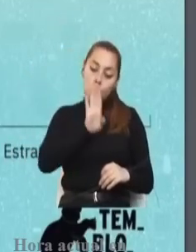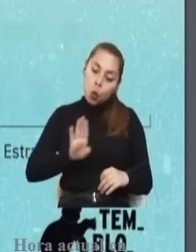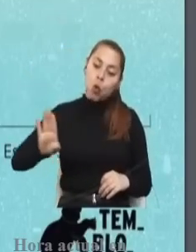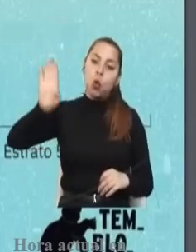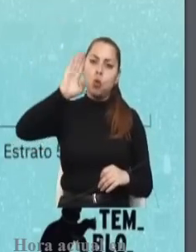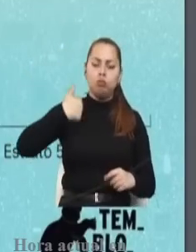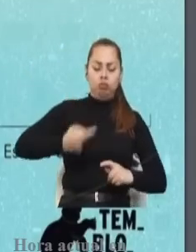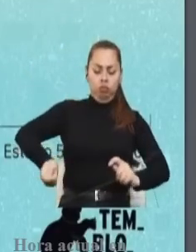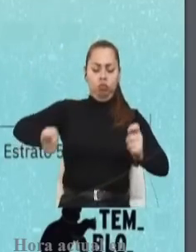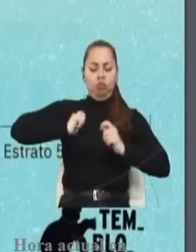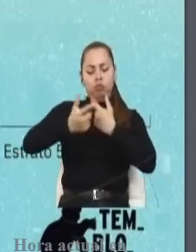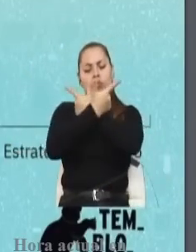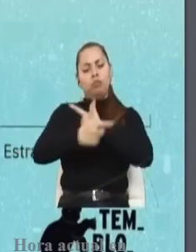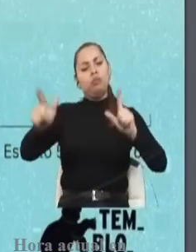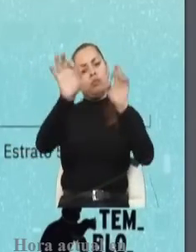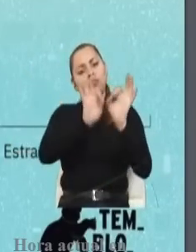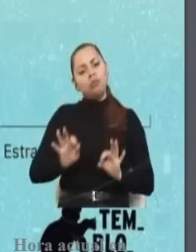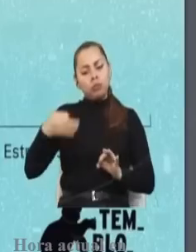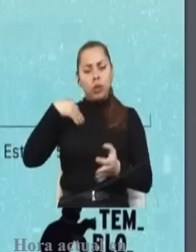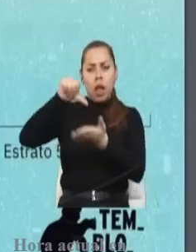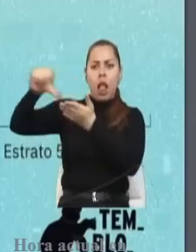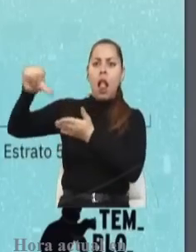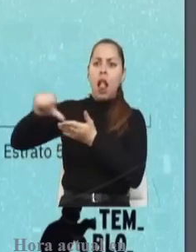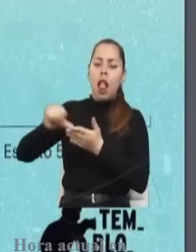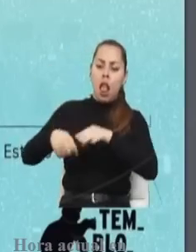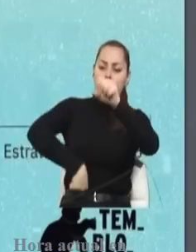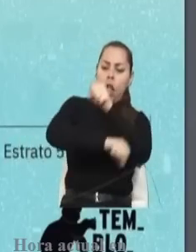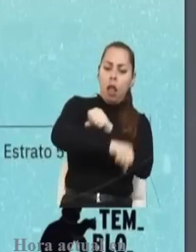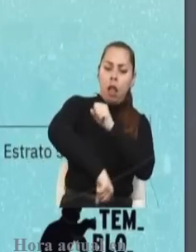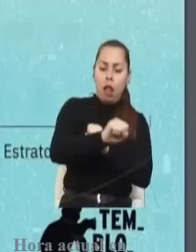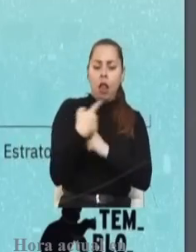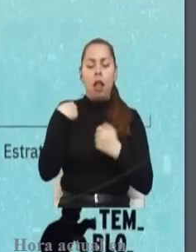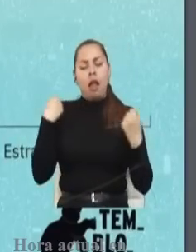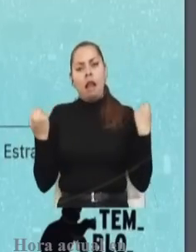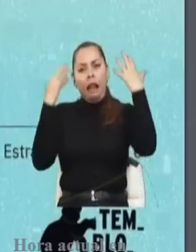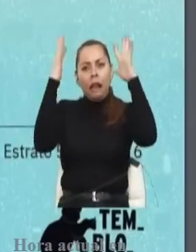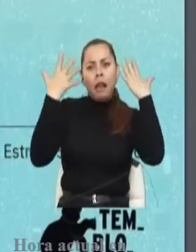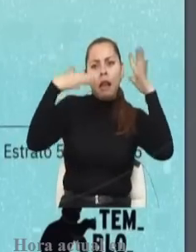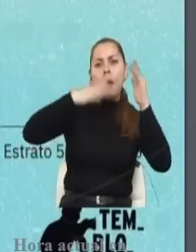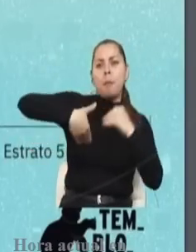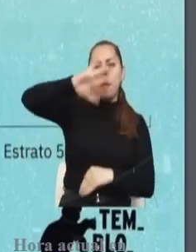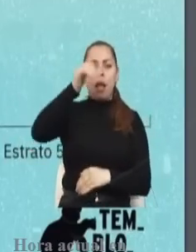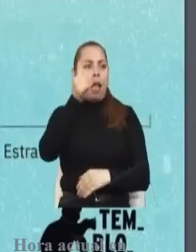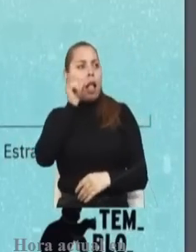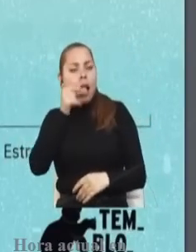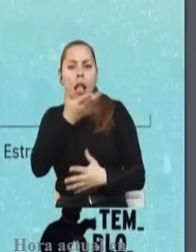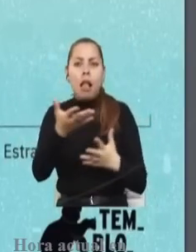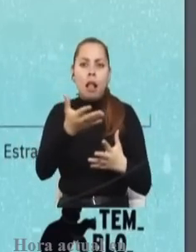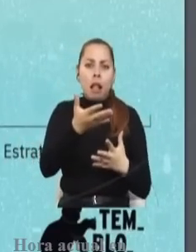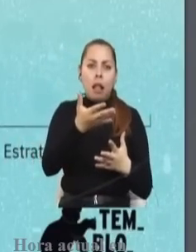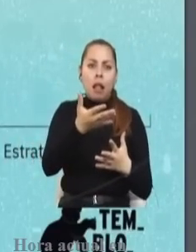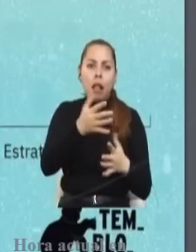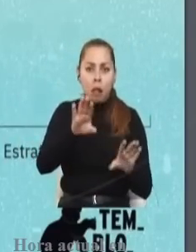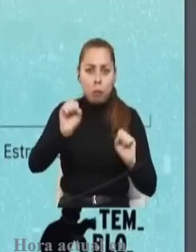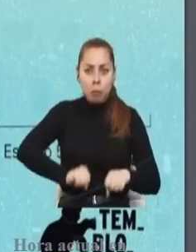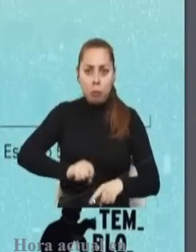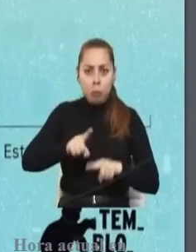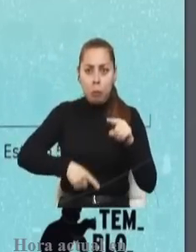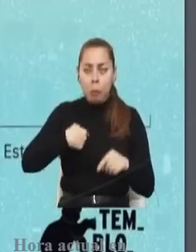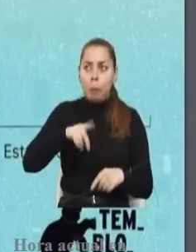de libertad y orden, se gasta la plata de la seguridad en partidos de fútbol, conciertos y más de 3.000 cámaras que nadie puede revisar. ¿Y nadie lo